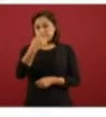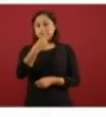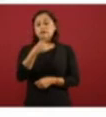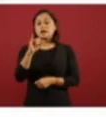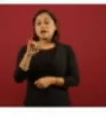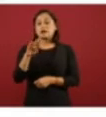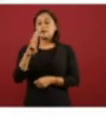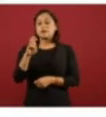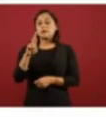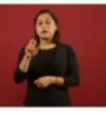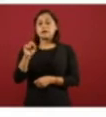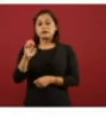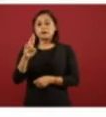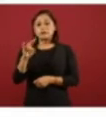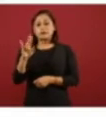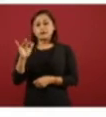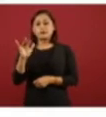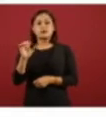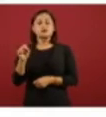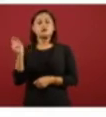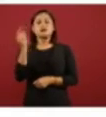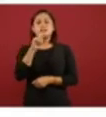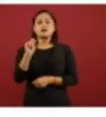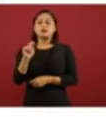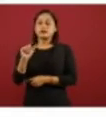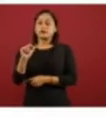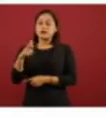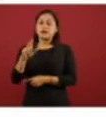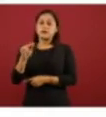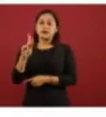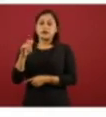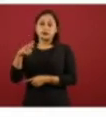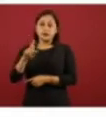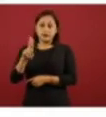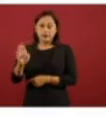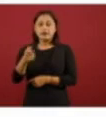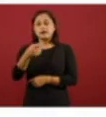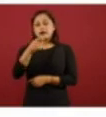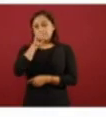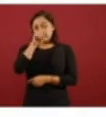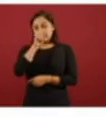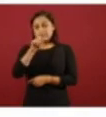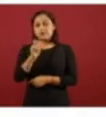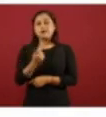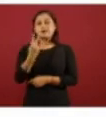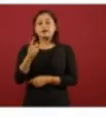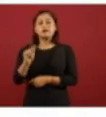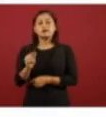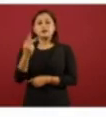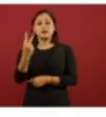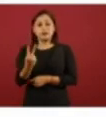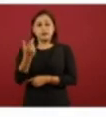Inver Servicios, en gasolineras, en Tlaquepaque, Jalisco, a 22.72 por litro, un margen de